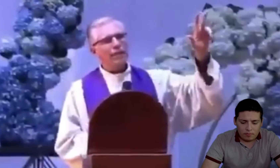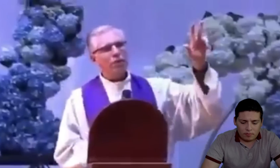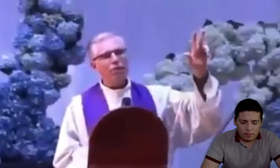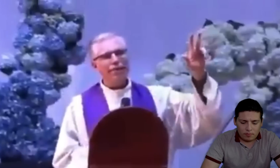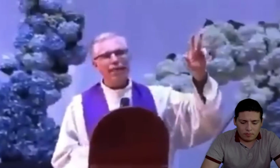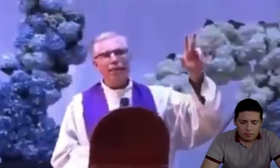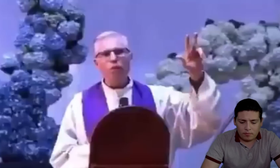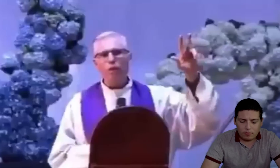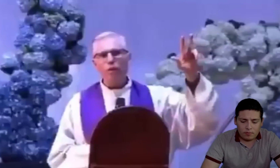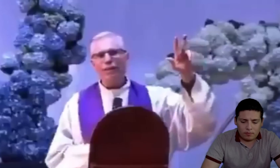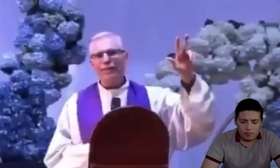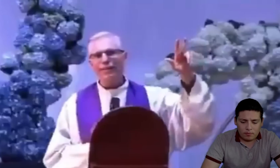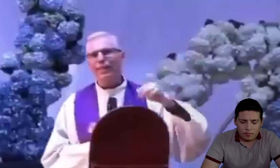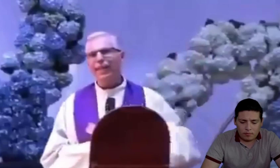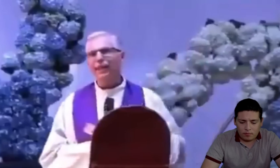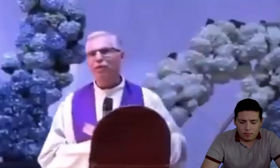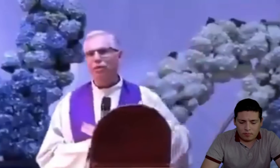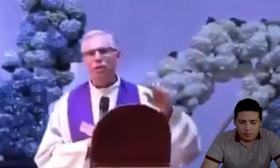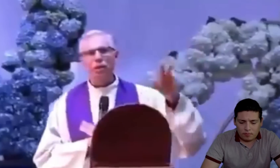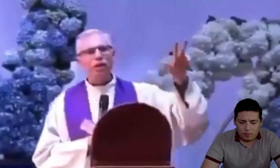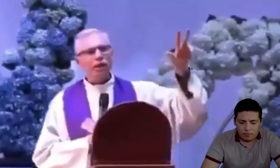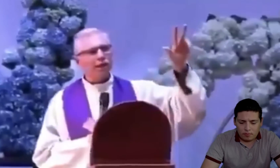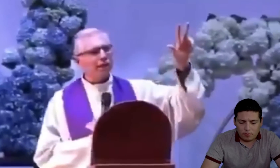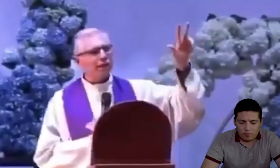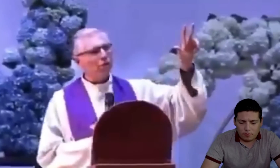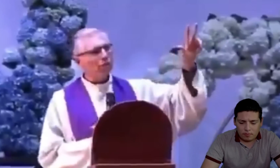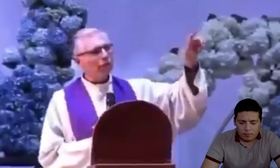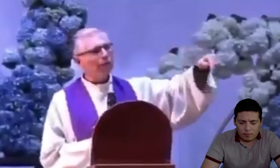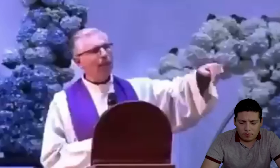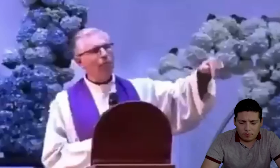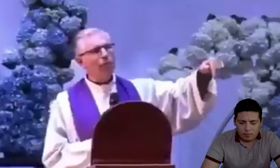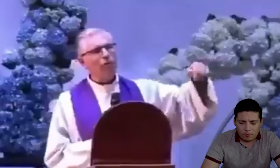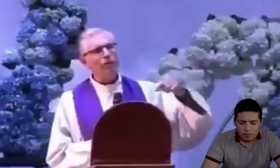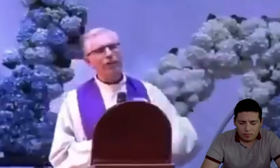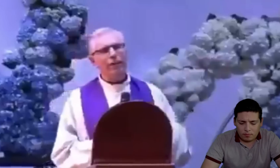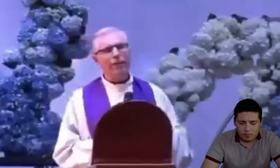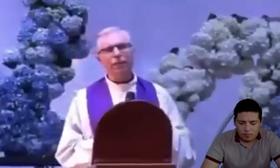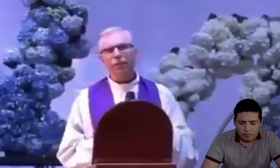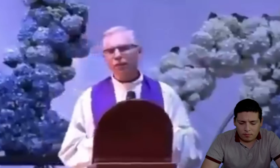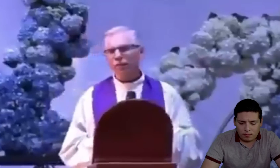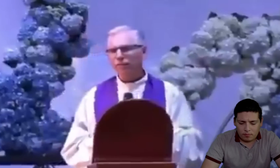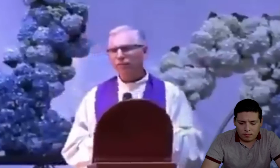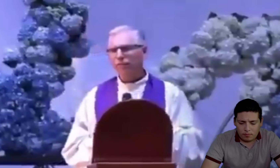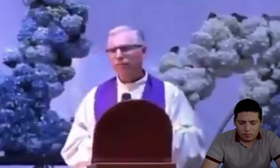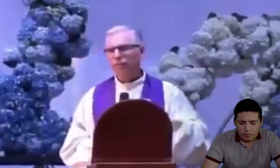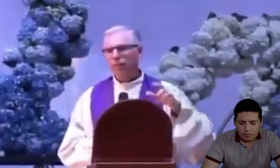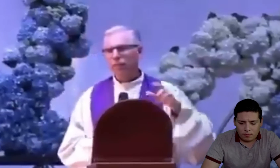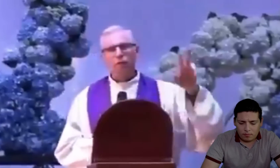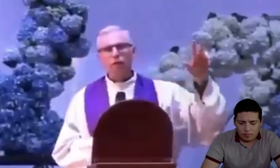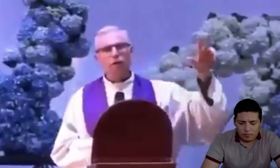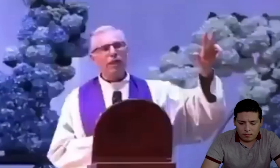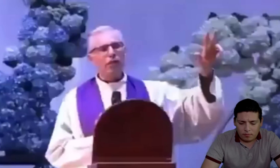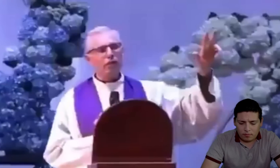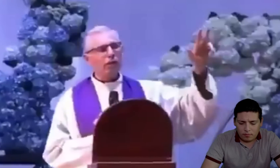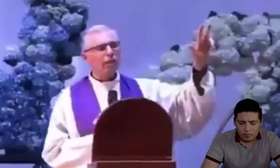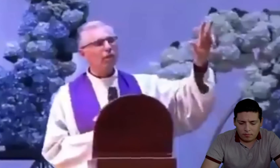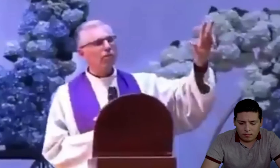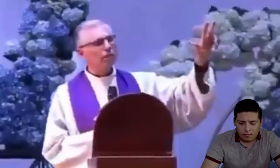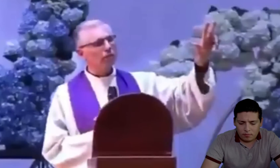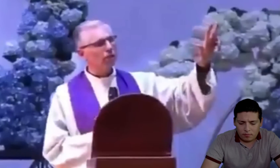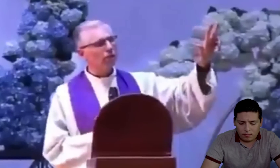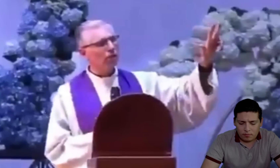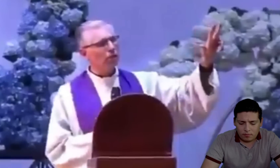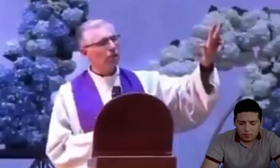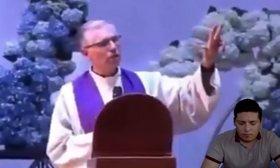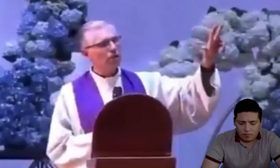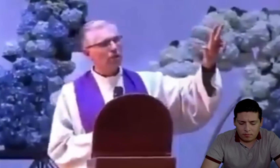tres pilares que someten a Cuba durante 60 años? Y te vas a sorprender que es lo mismo que están intentando aquí. No los explico, solamente